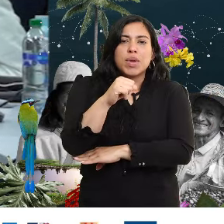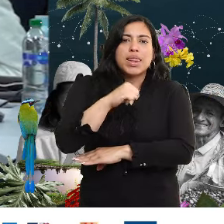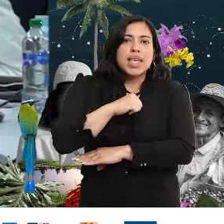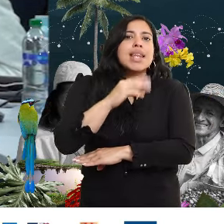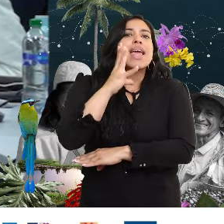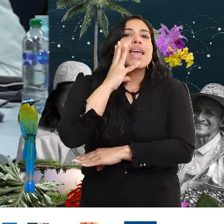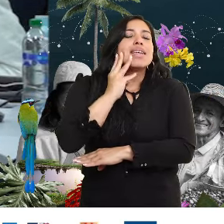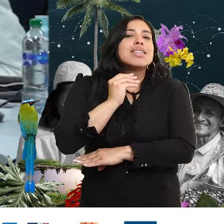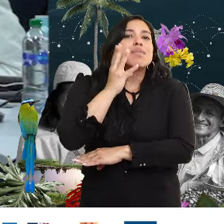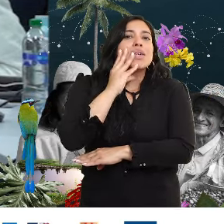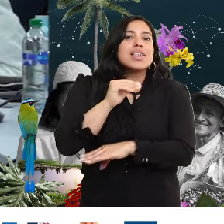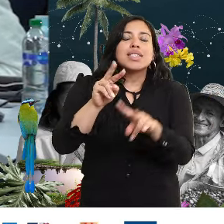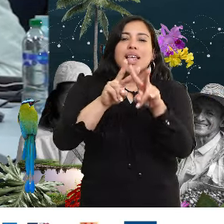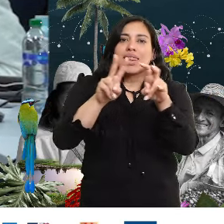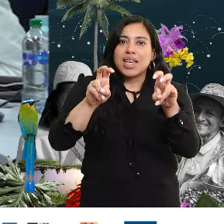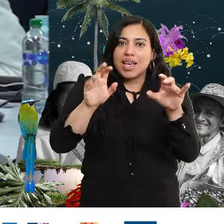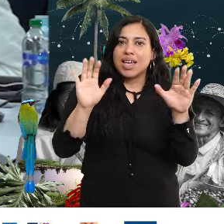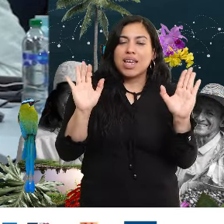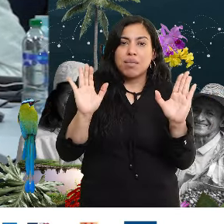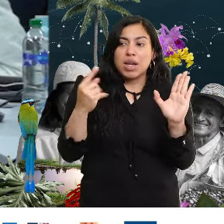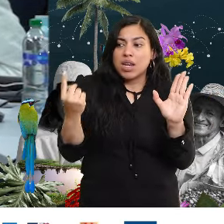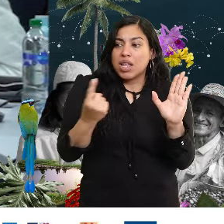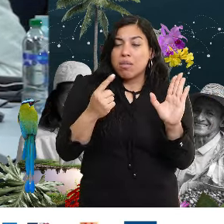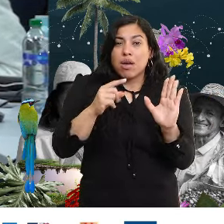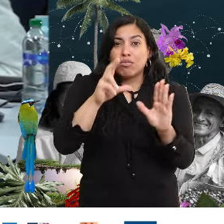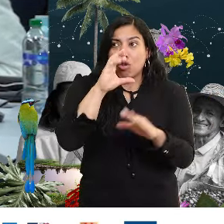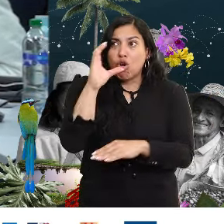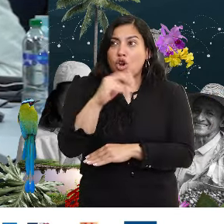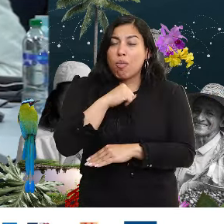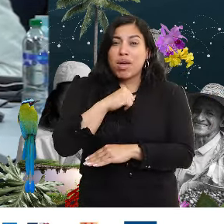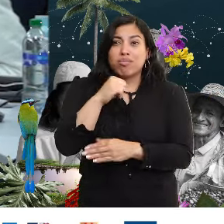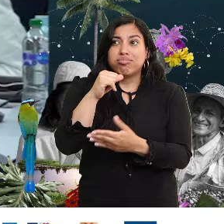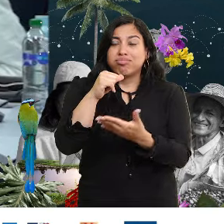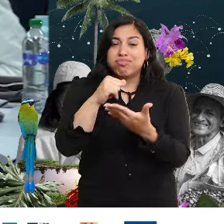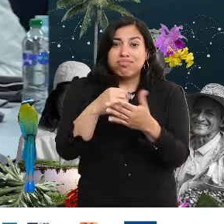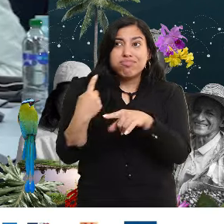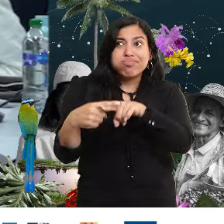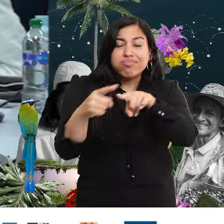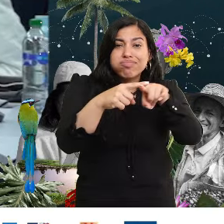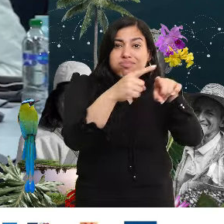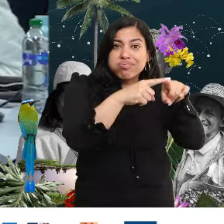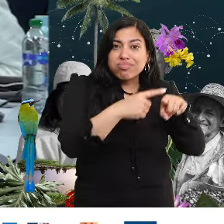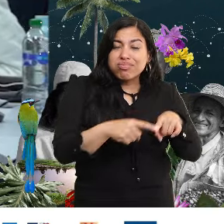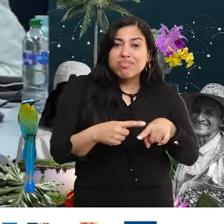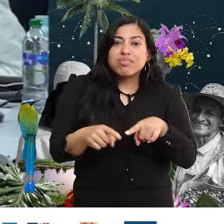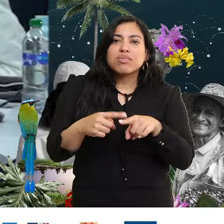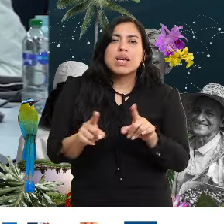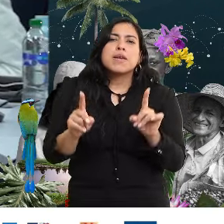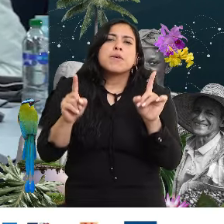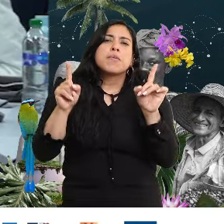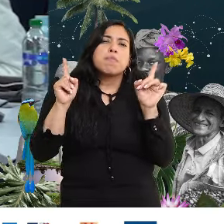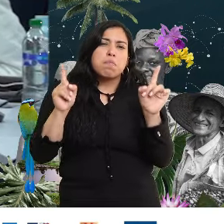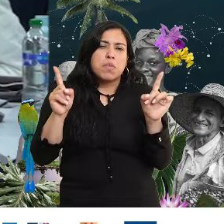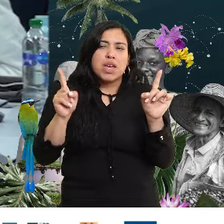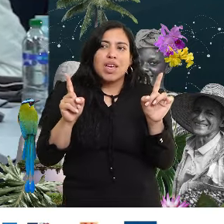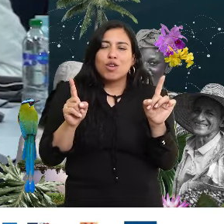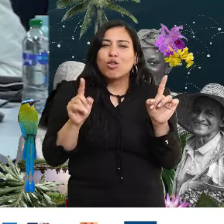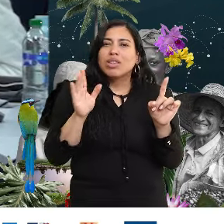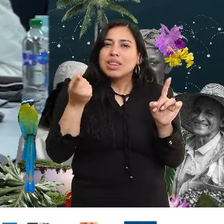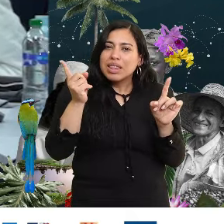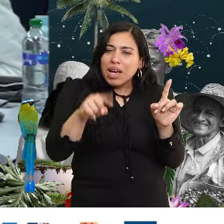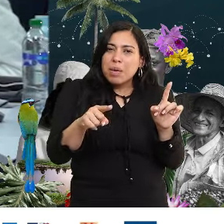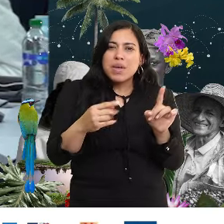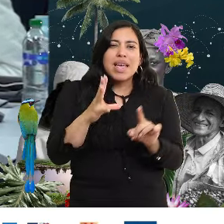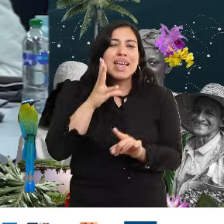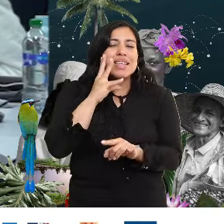experiencias en el tema, no solamente por ser un país megadiverso, pero también porque hemos tenido que en los diferentes niveles